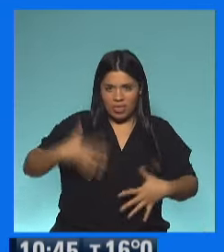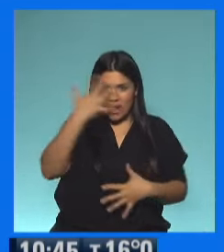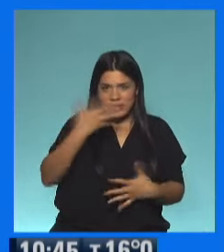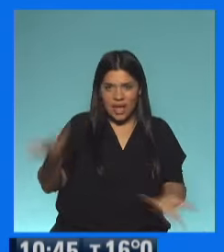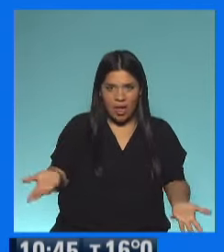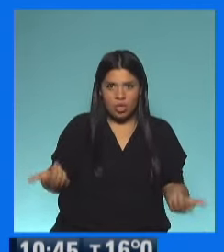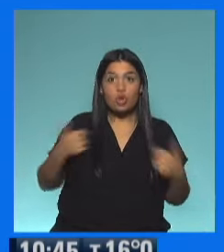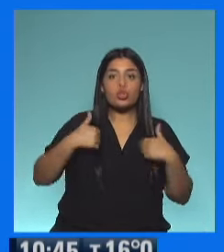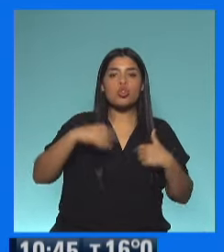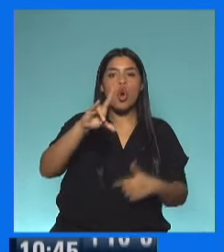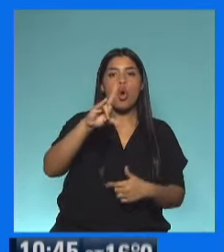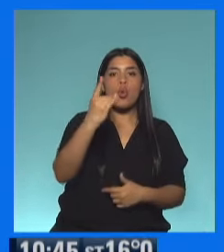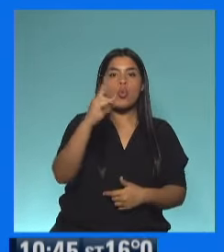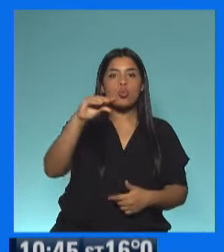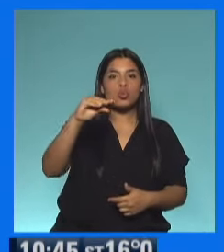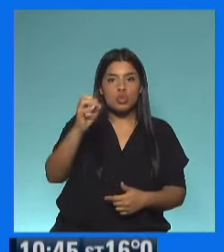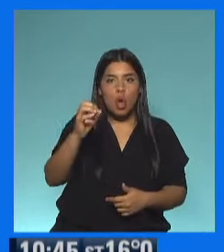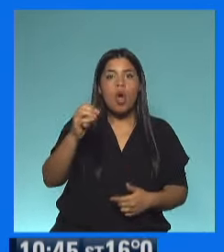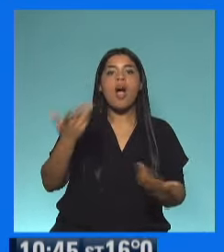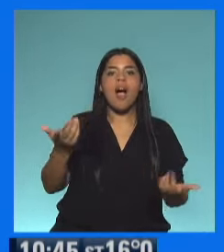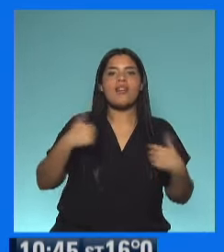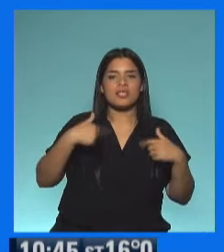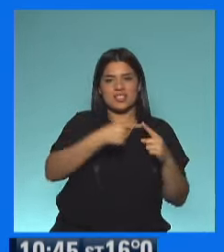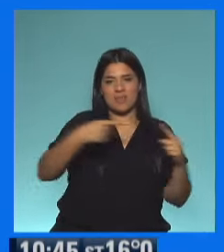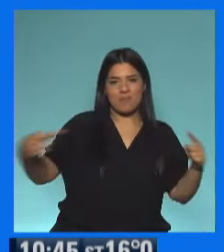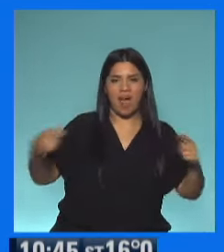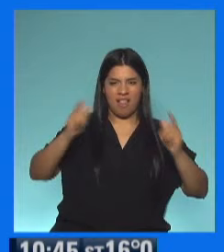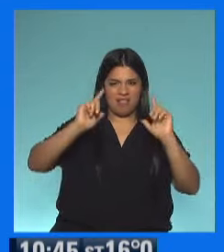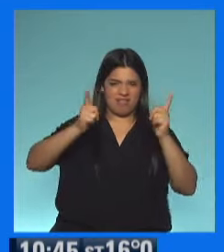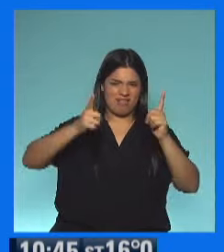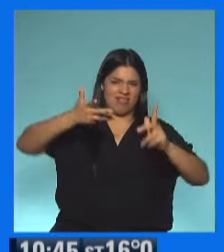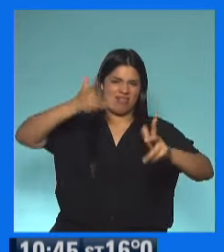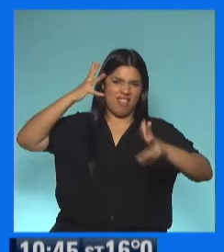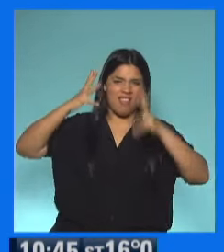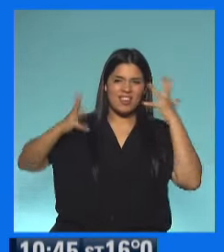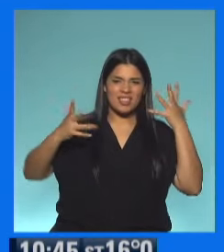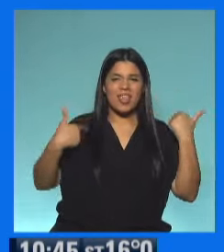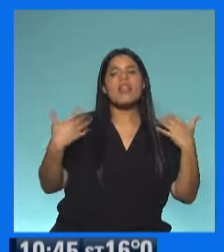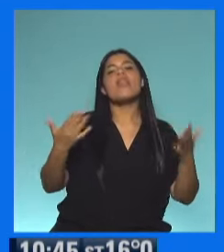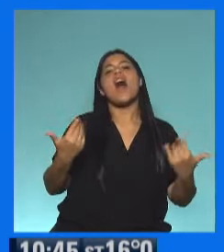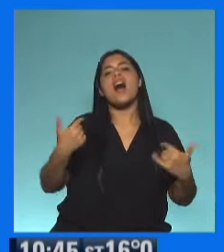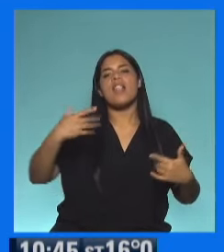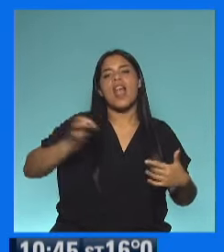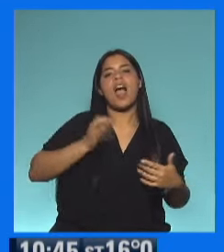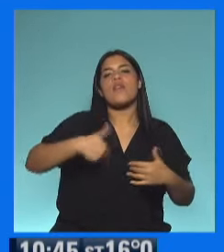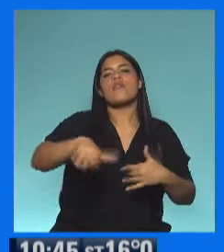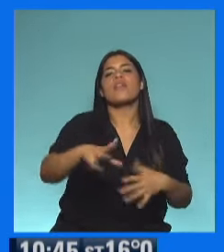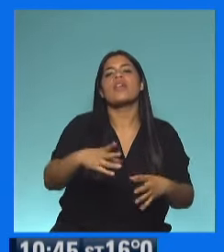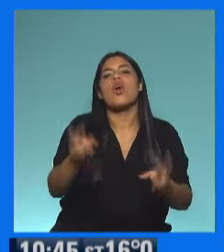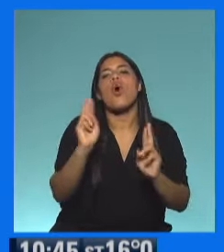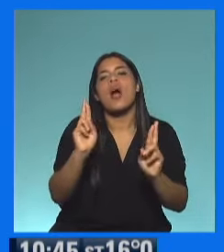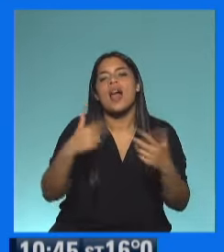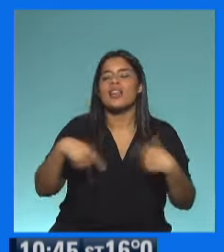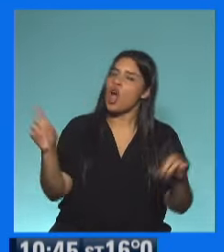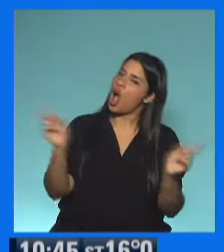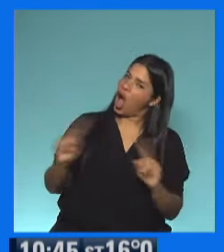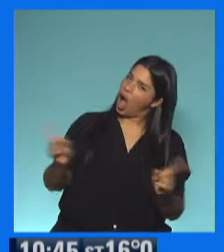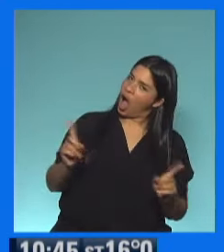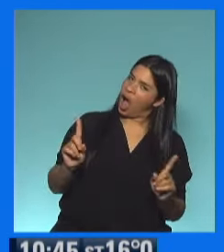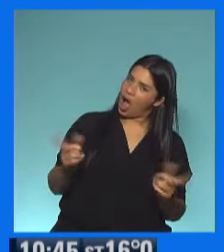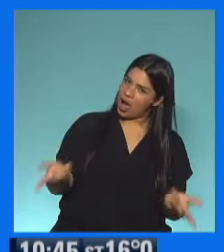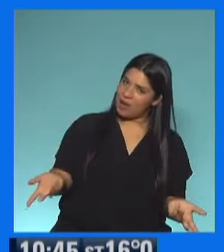soy Lucho Manucho y esta semana en el carnaval me divertí mucho. Que siga hasta fin de año, dice. No, no dice eso. ¿Cómo que no? Pero lo está pensando,